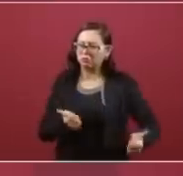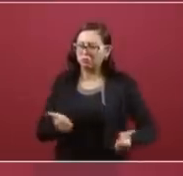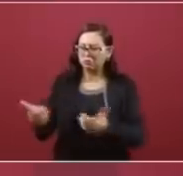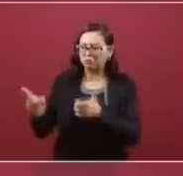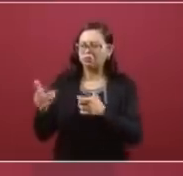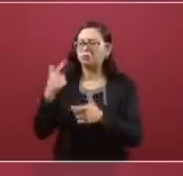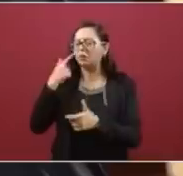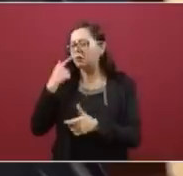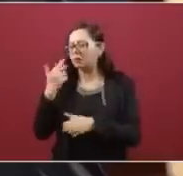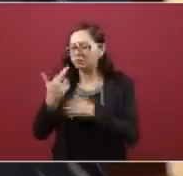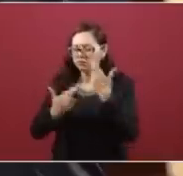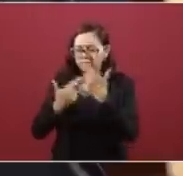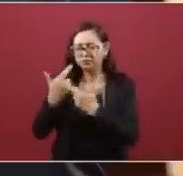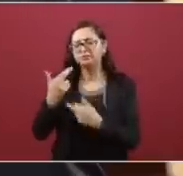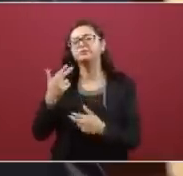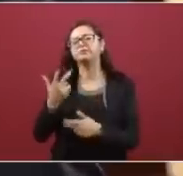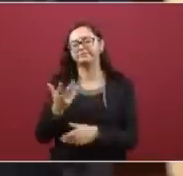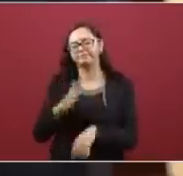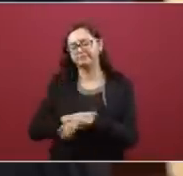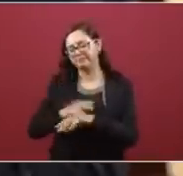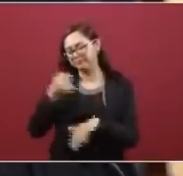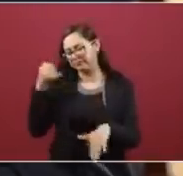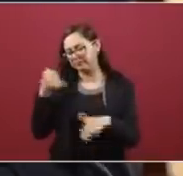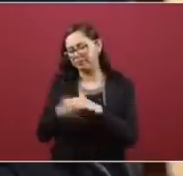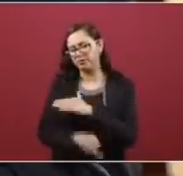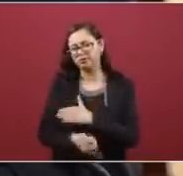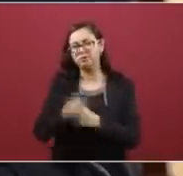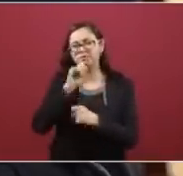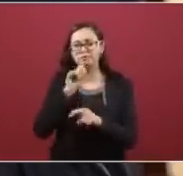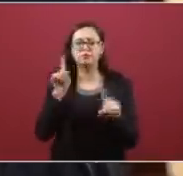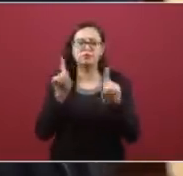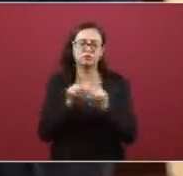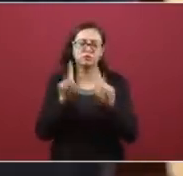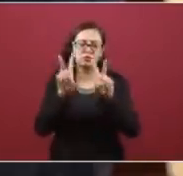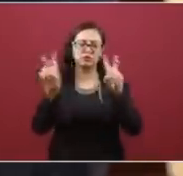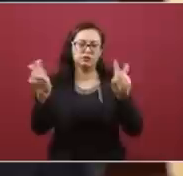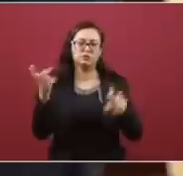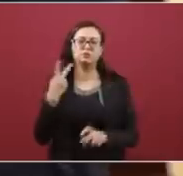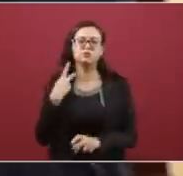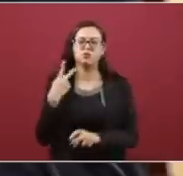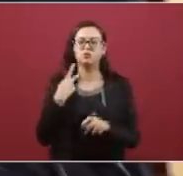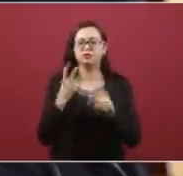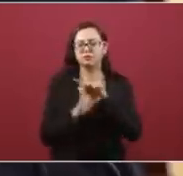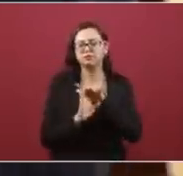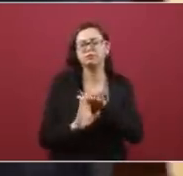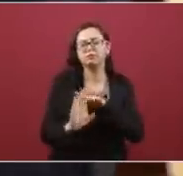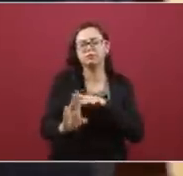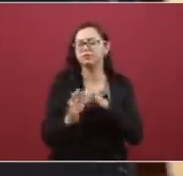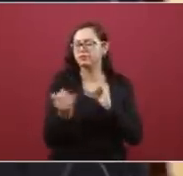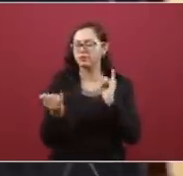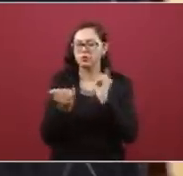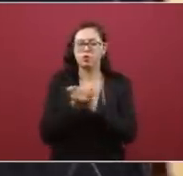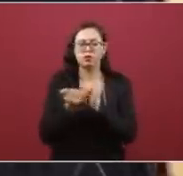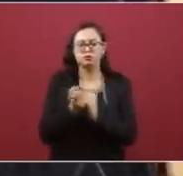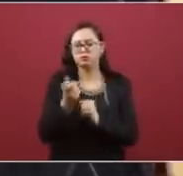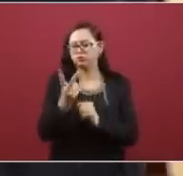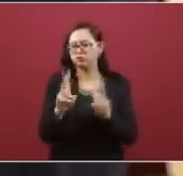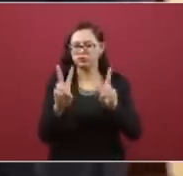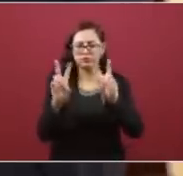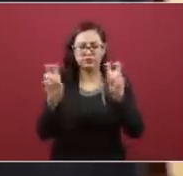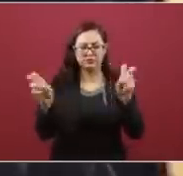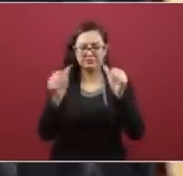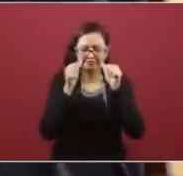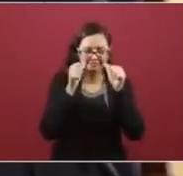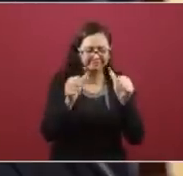ya estamos también trabajando en la política migratoria con este propósito. O sea, en los dos casos.